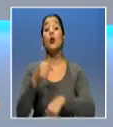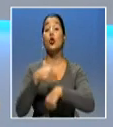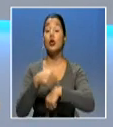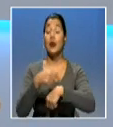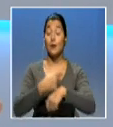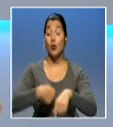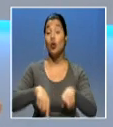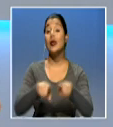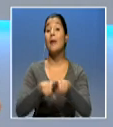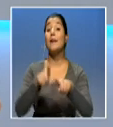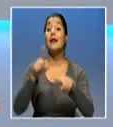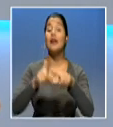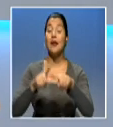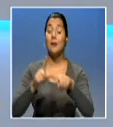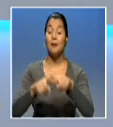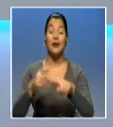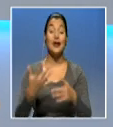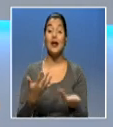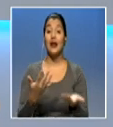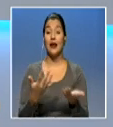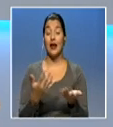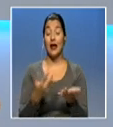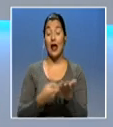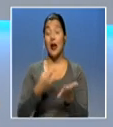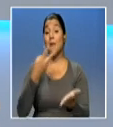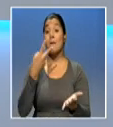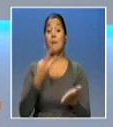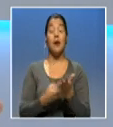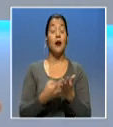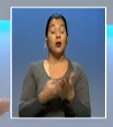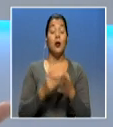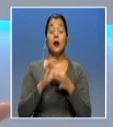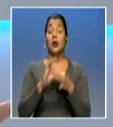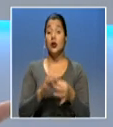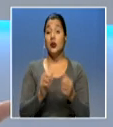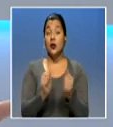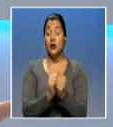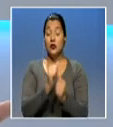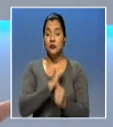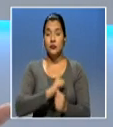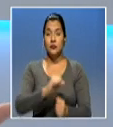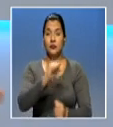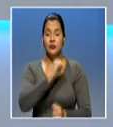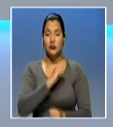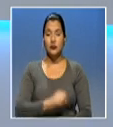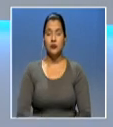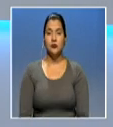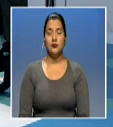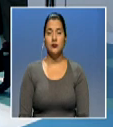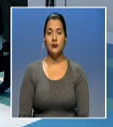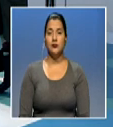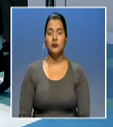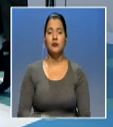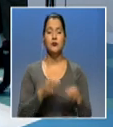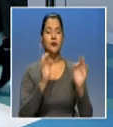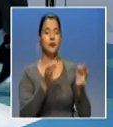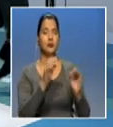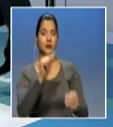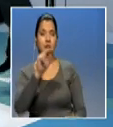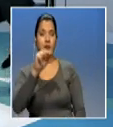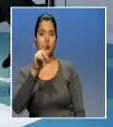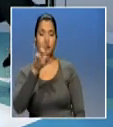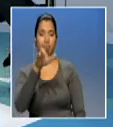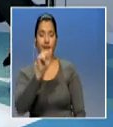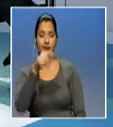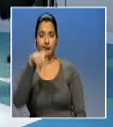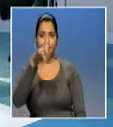depende obviamente la validez de todos los actos que están en relación directa con ese allanamiento. Muy bien. Don Andrés Pérez, abogado